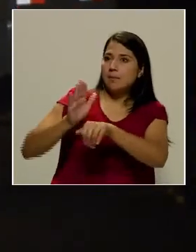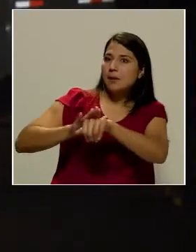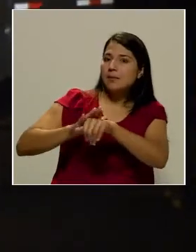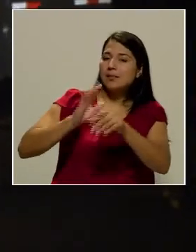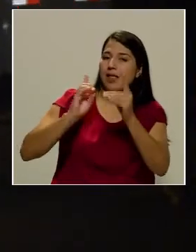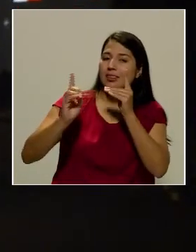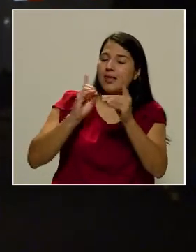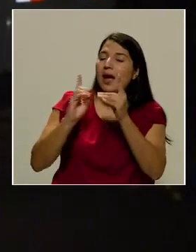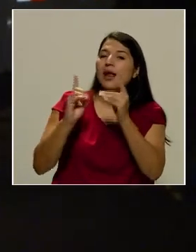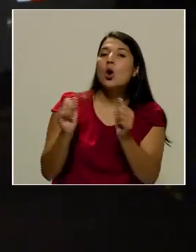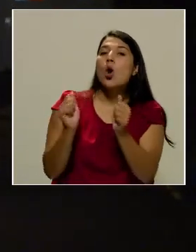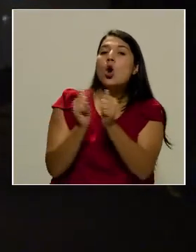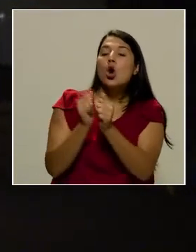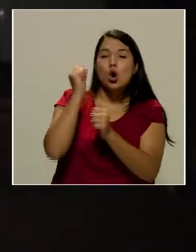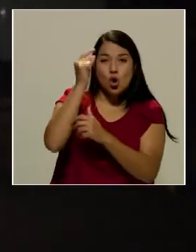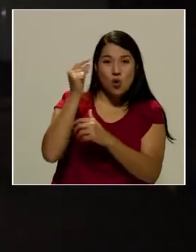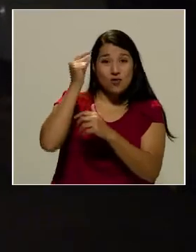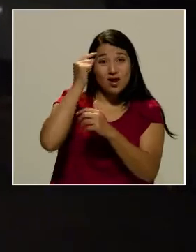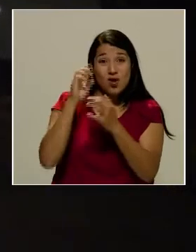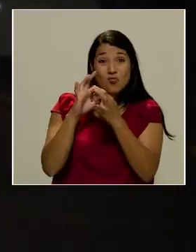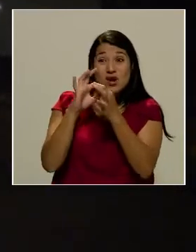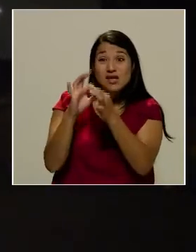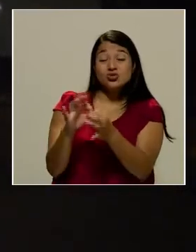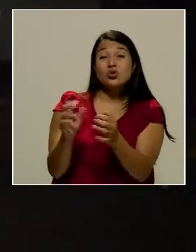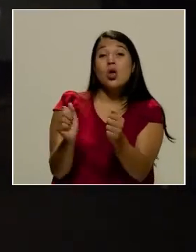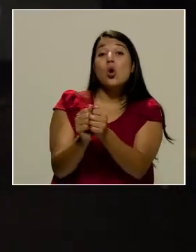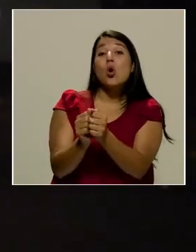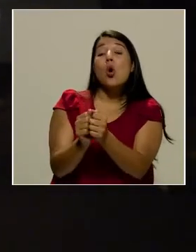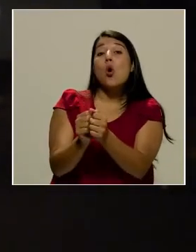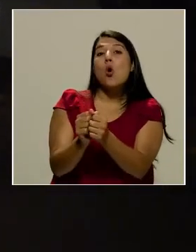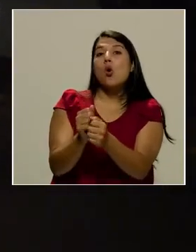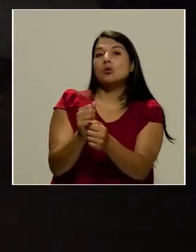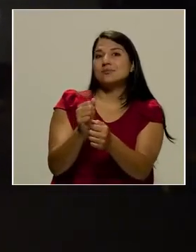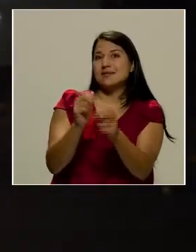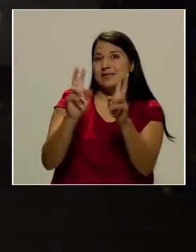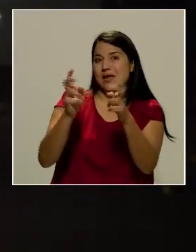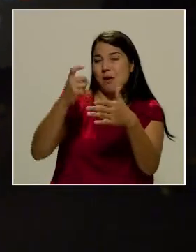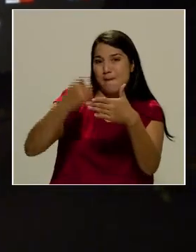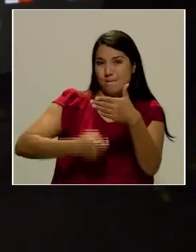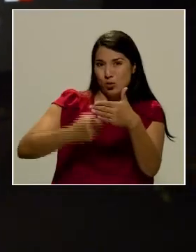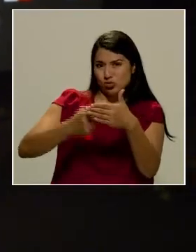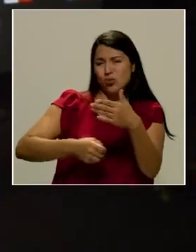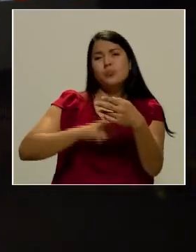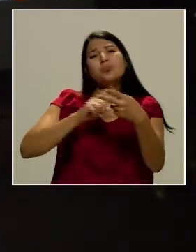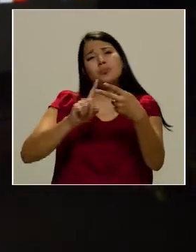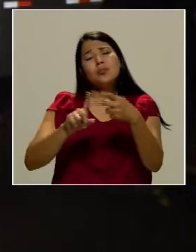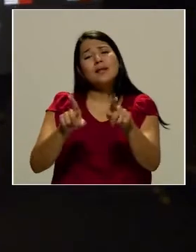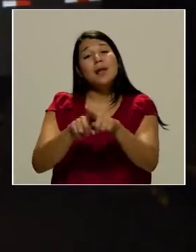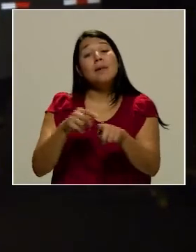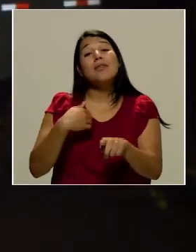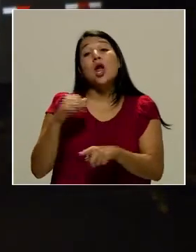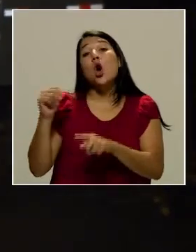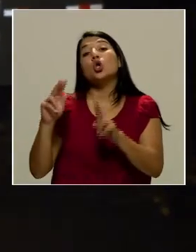tema en particular de la propuesta de más impuestos en el país y que por supuesto ellos además tienen otros temas que